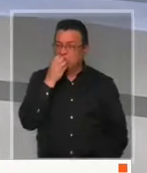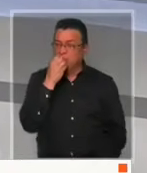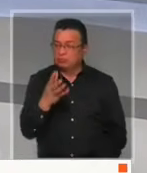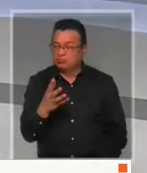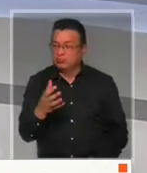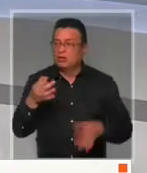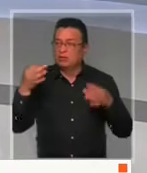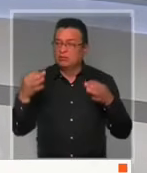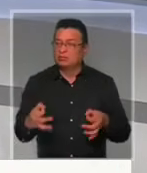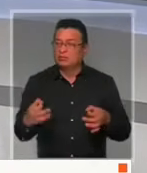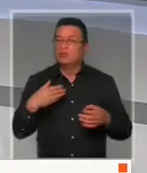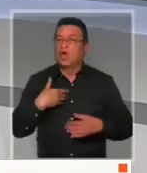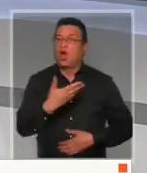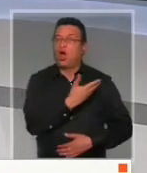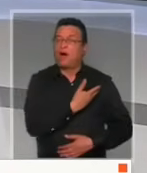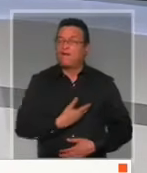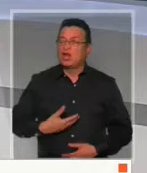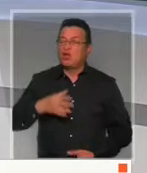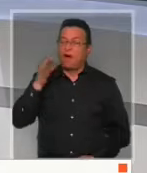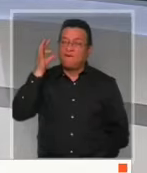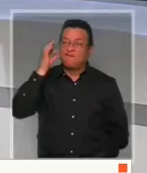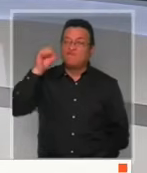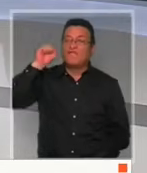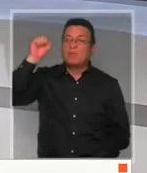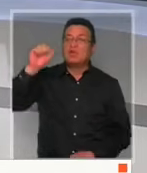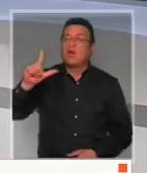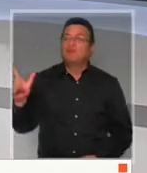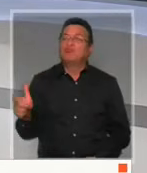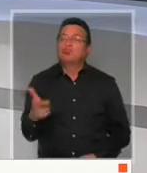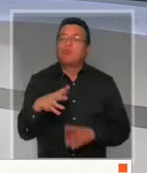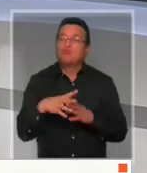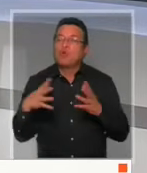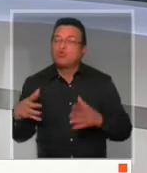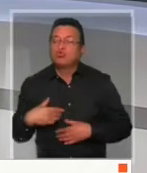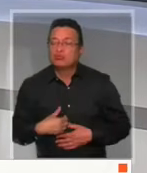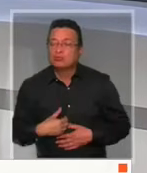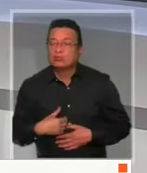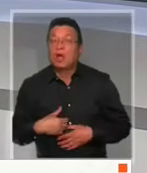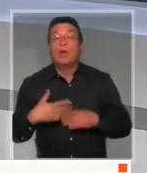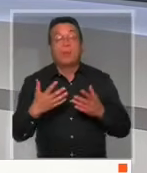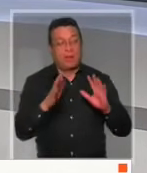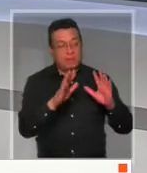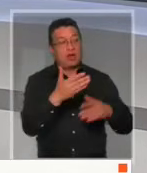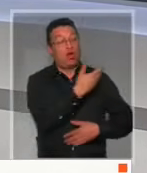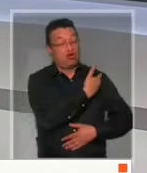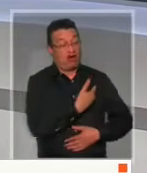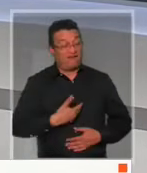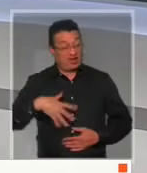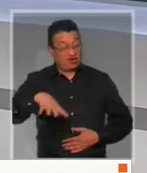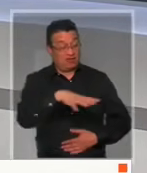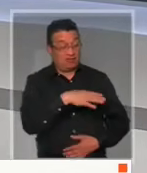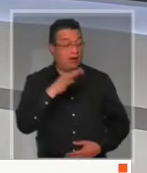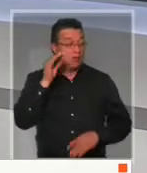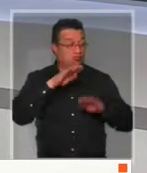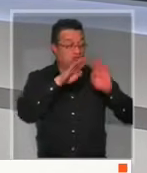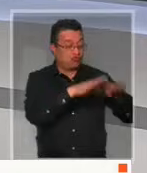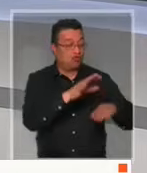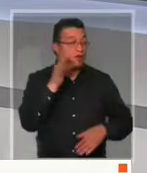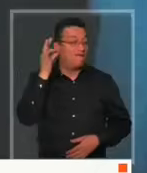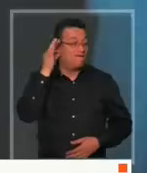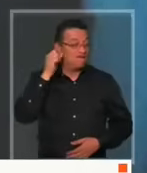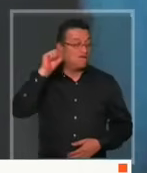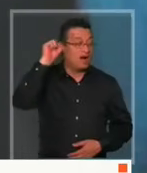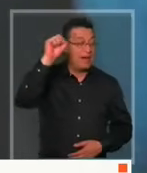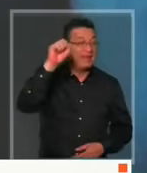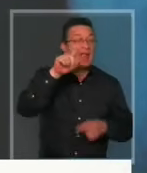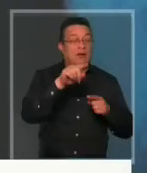principio de que este es un gobierno feminista, demorarse tanto. A ver, es que un gobierno feminista no es un gobierno donde no existen